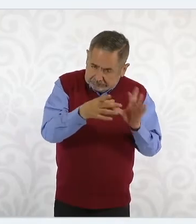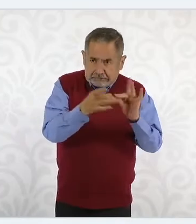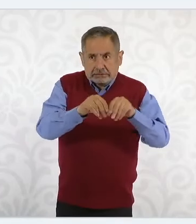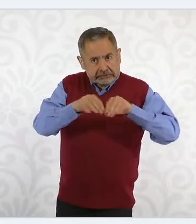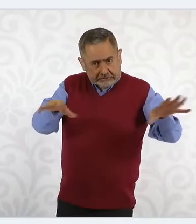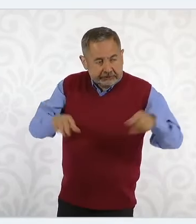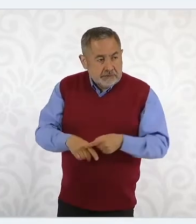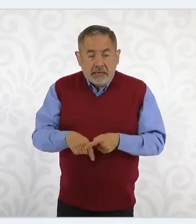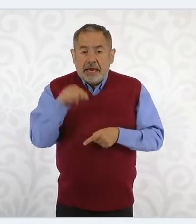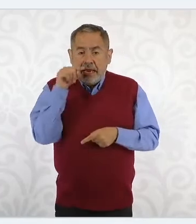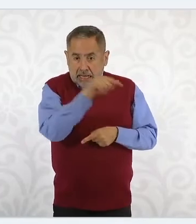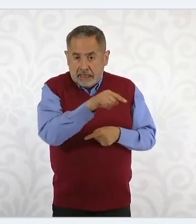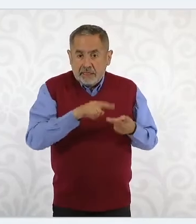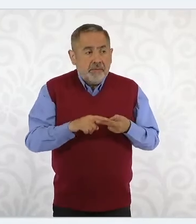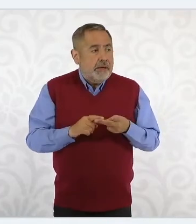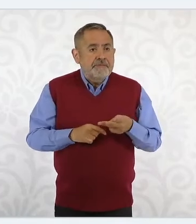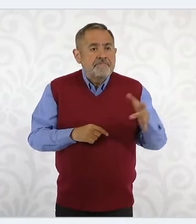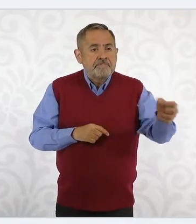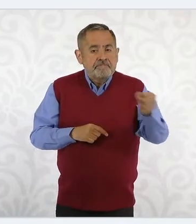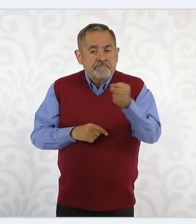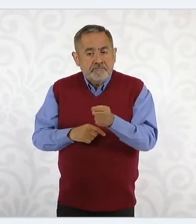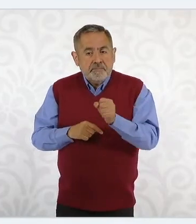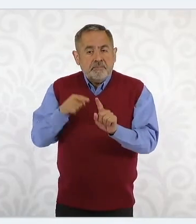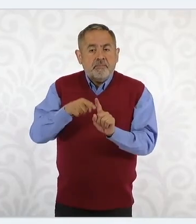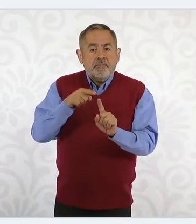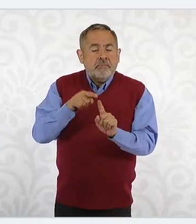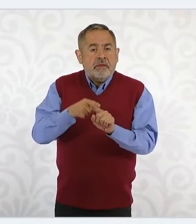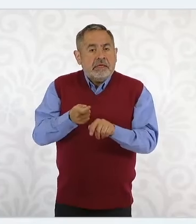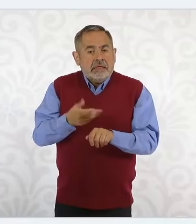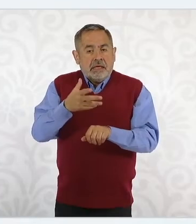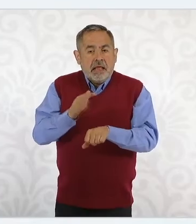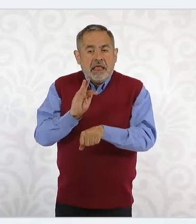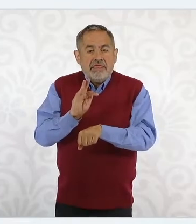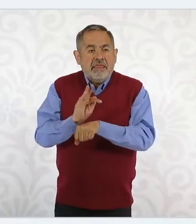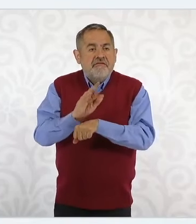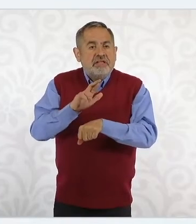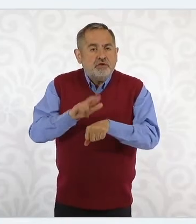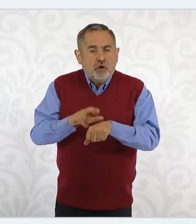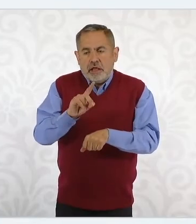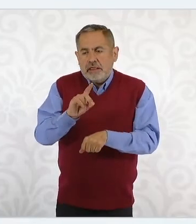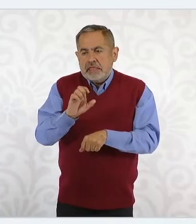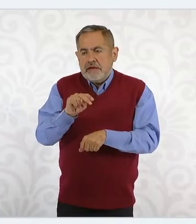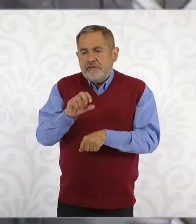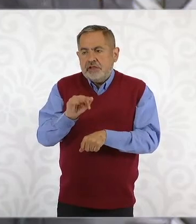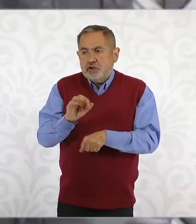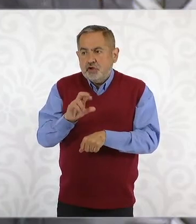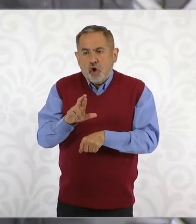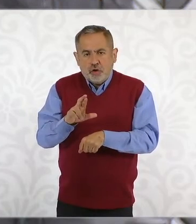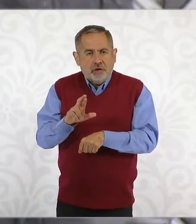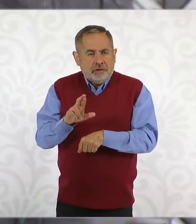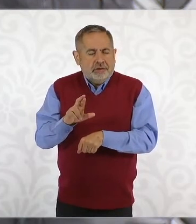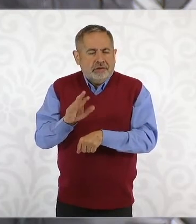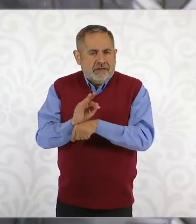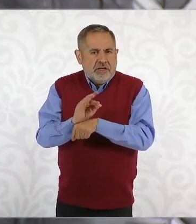Que el medio esté obligado a nombrar a un defensor de las audiencias. Y que ese defensor de las audiencias tenga